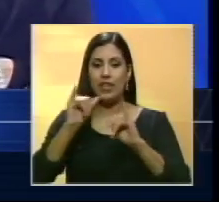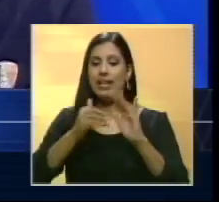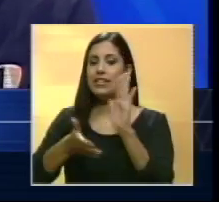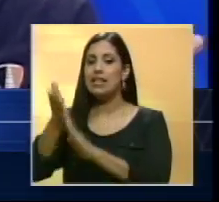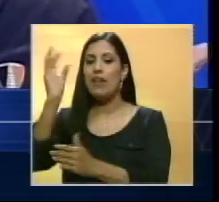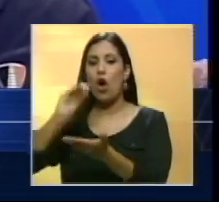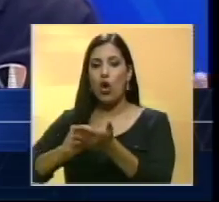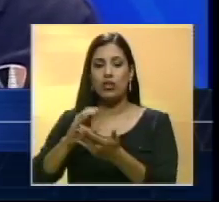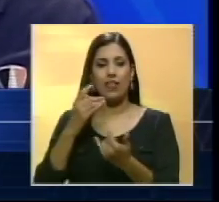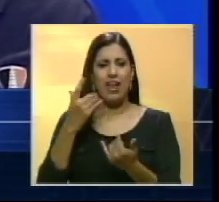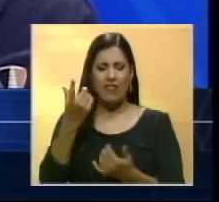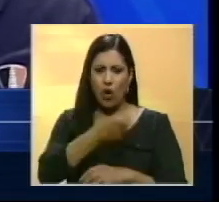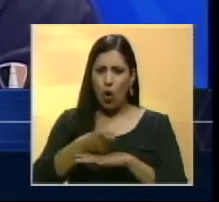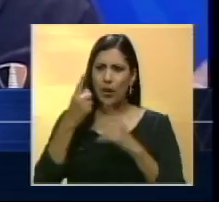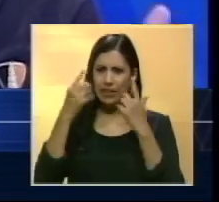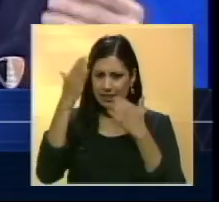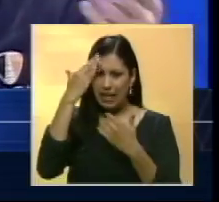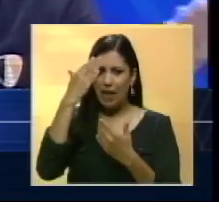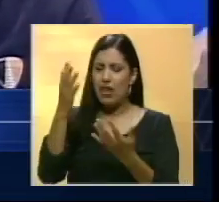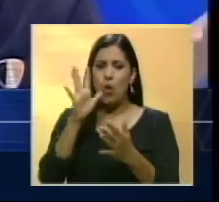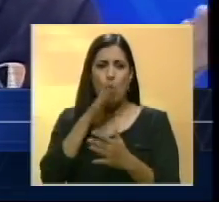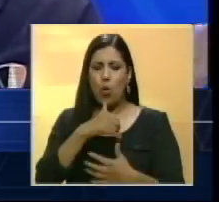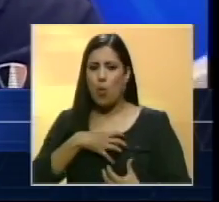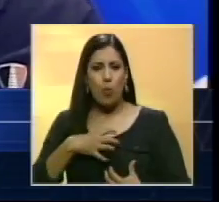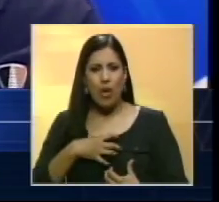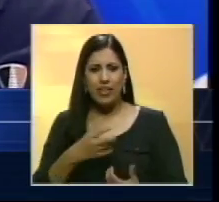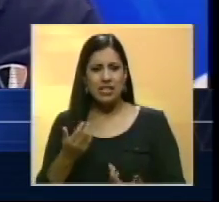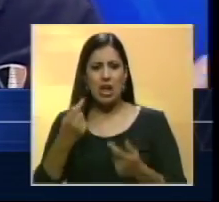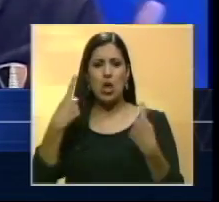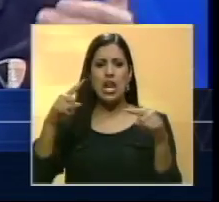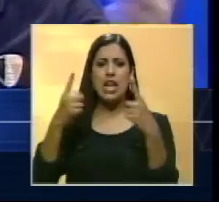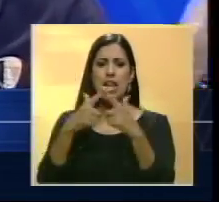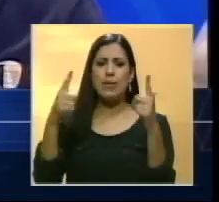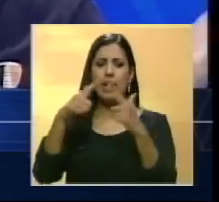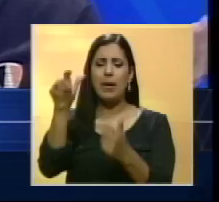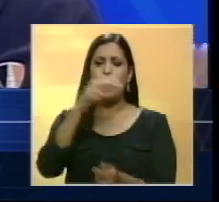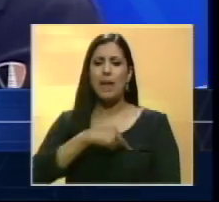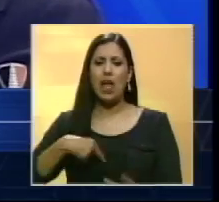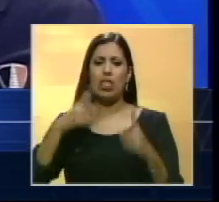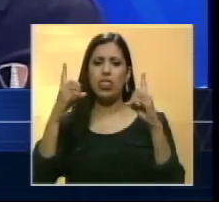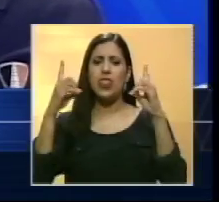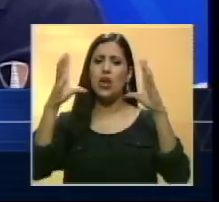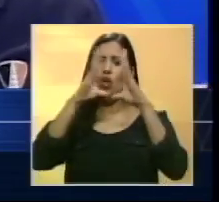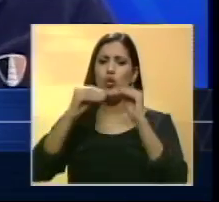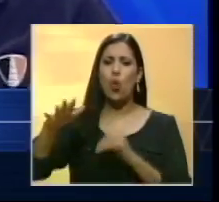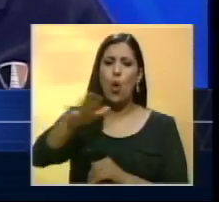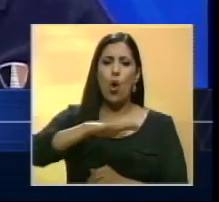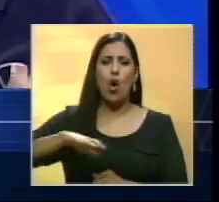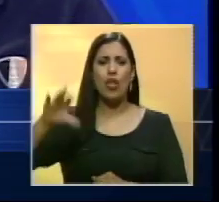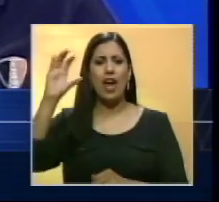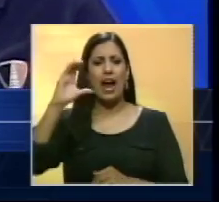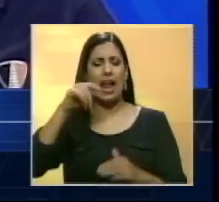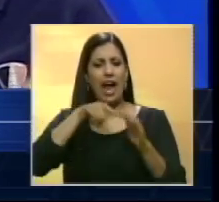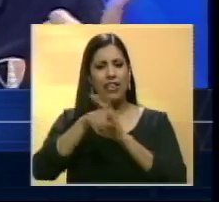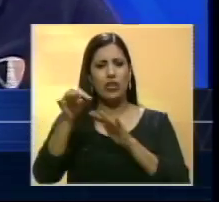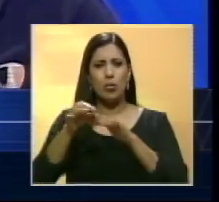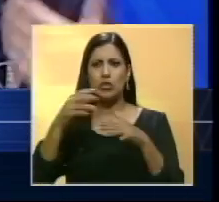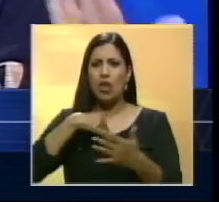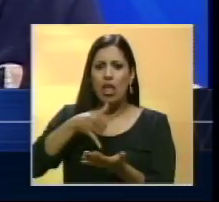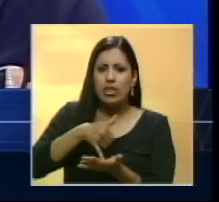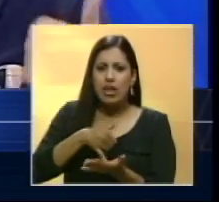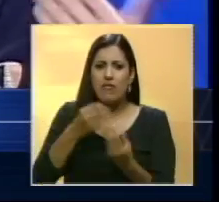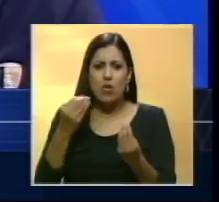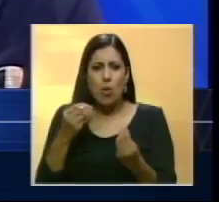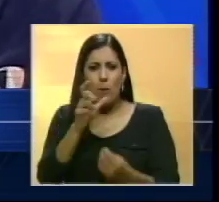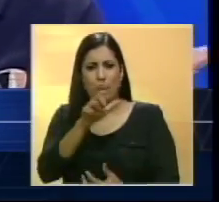el Estado tiene que reaccionar ante eso. No puede ser que estos señores actúen impunemente y delincan por toda la ciudad y entren a nuestros municipios y nos vulneren a nosotros,